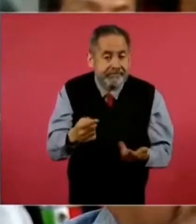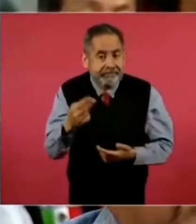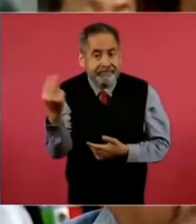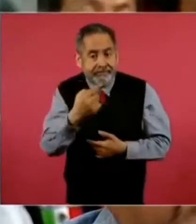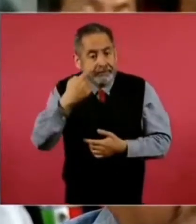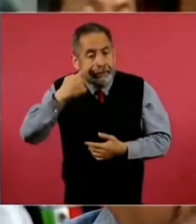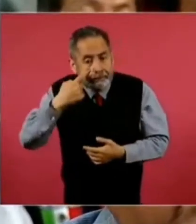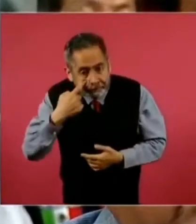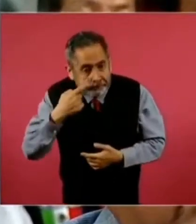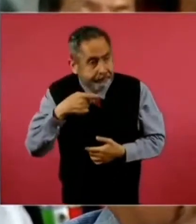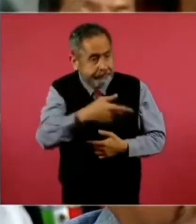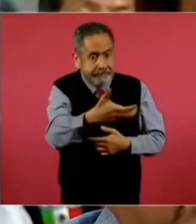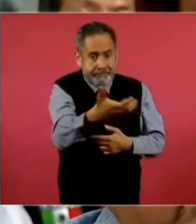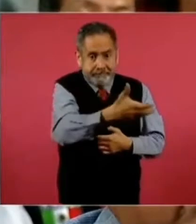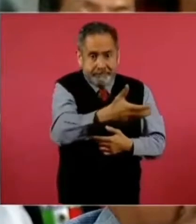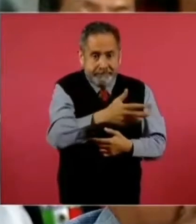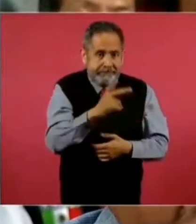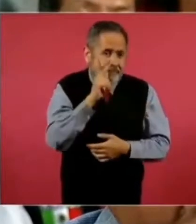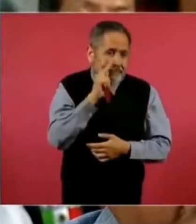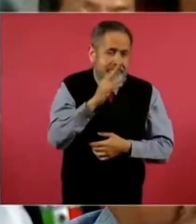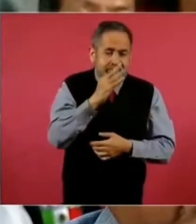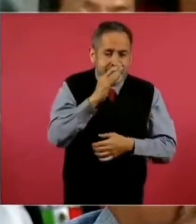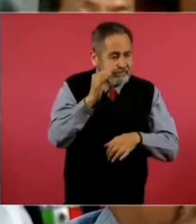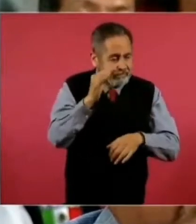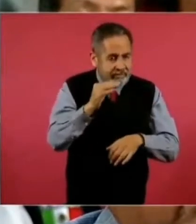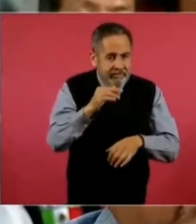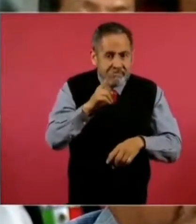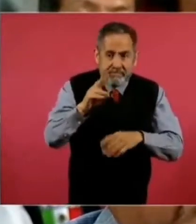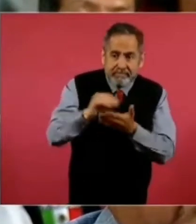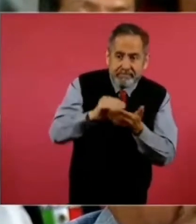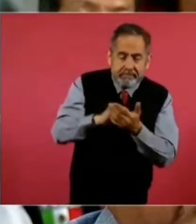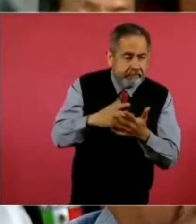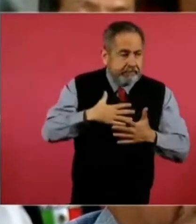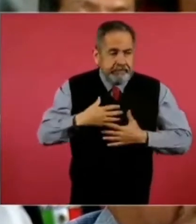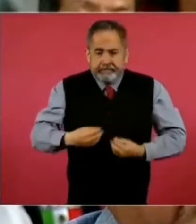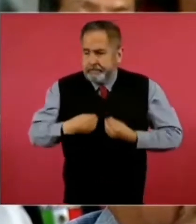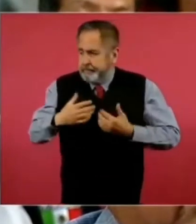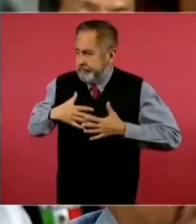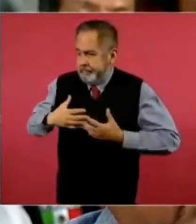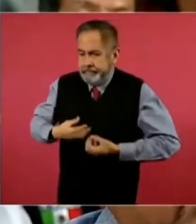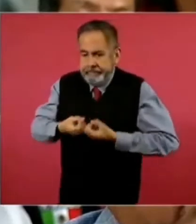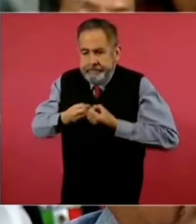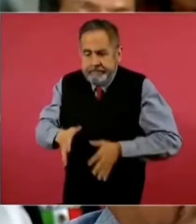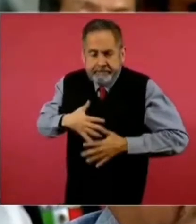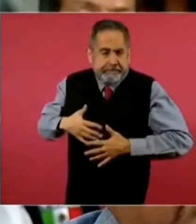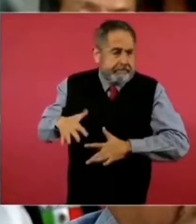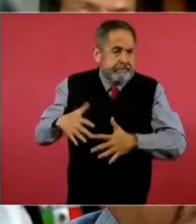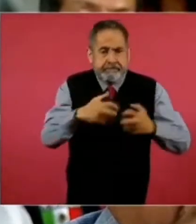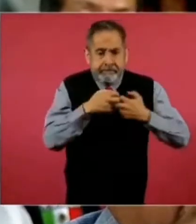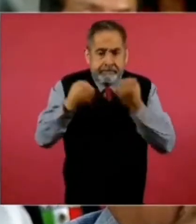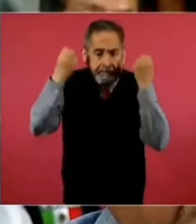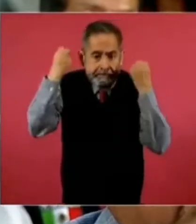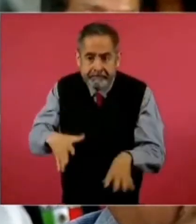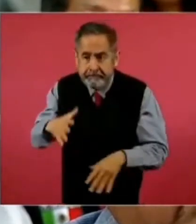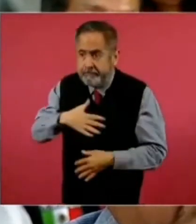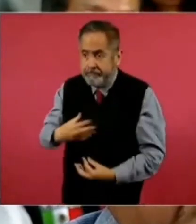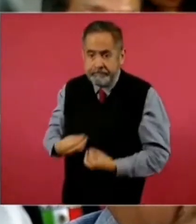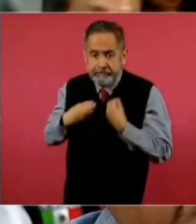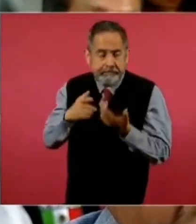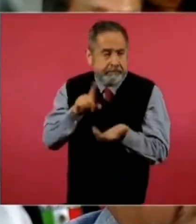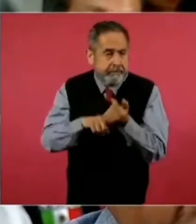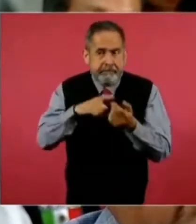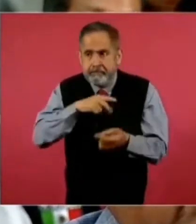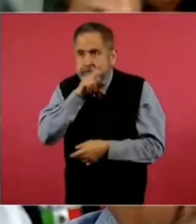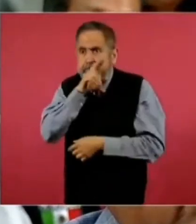que los actos, hechos, palabras, etcétera, perturben la tranquilidad del ánimo de la víctima o que produzca zozobra